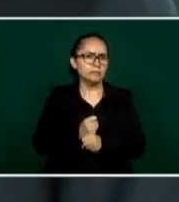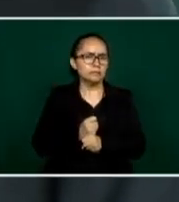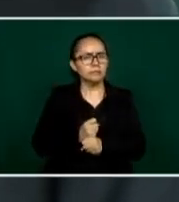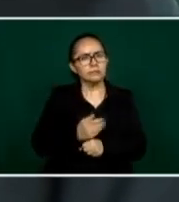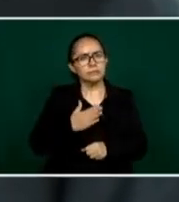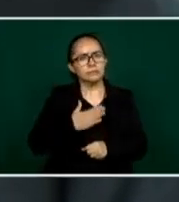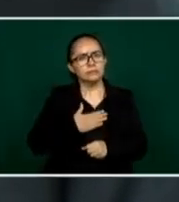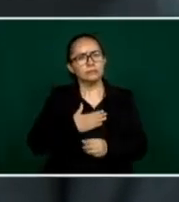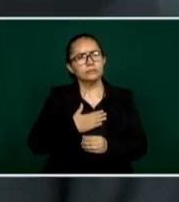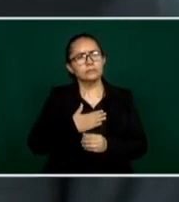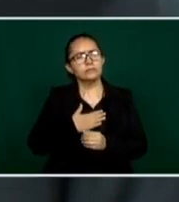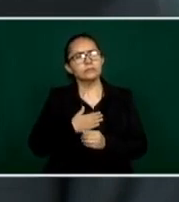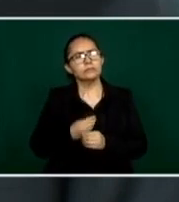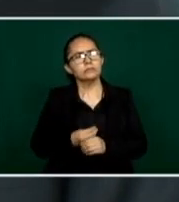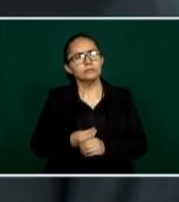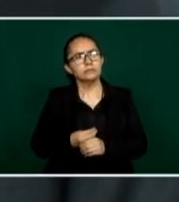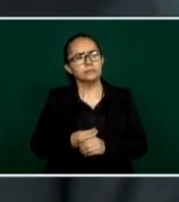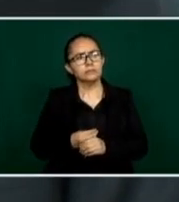principal,